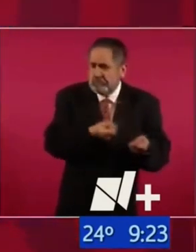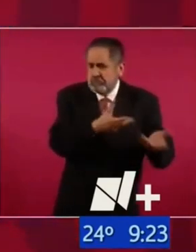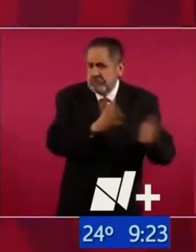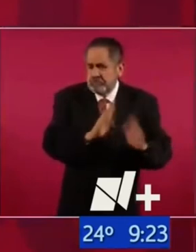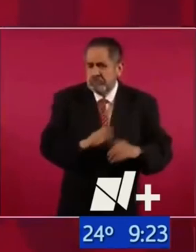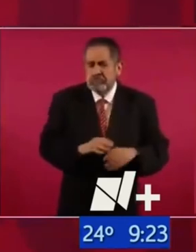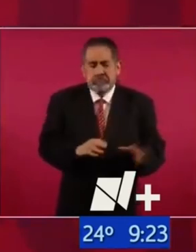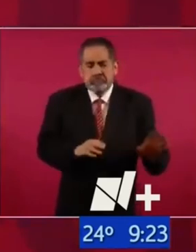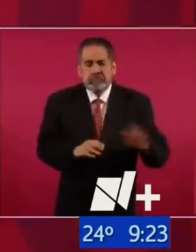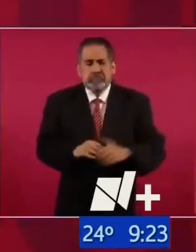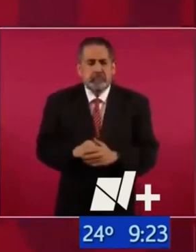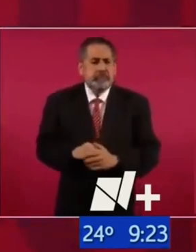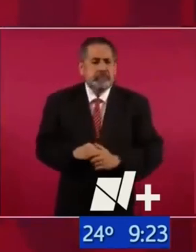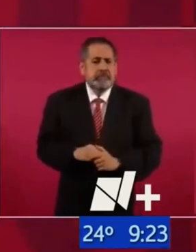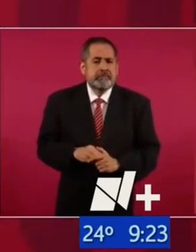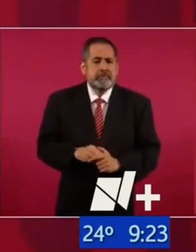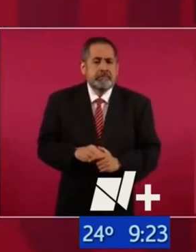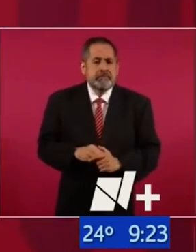Aún